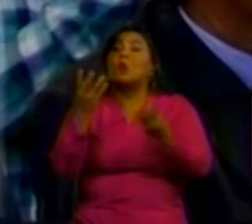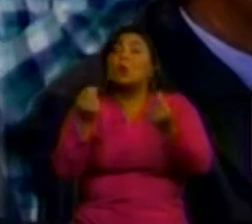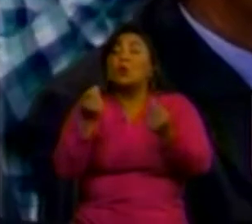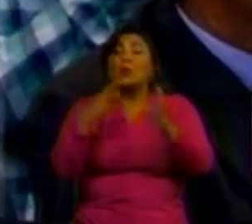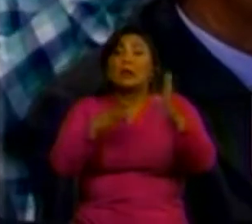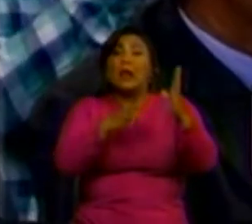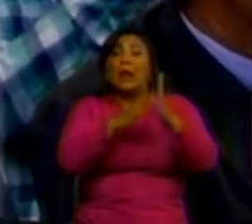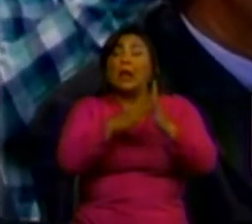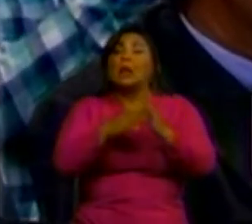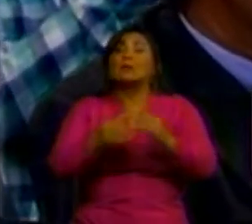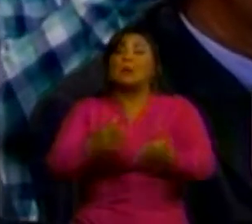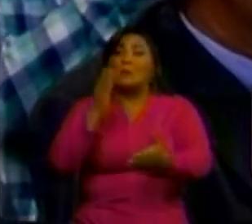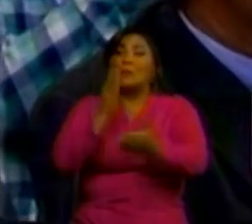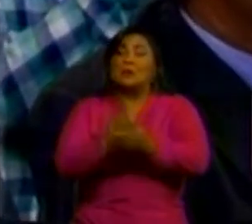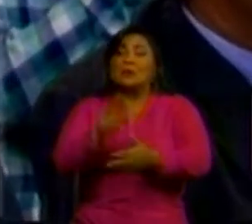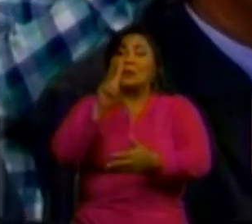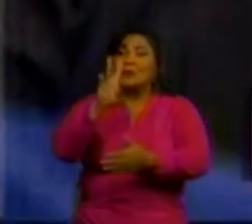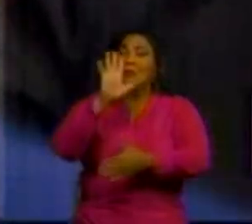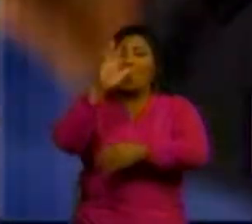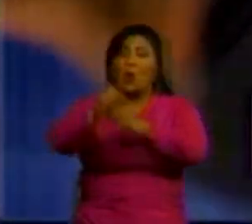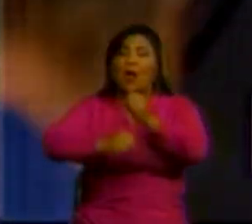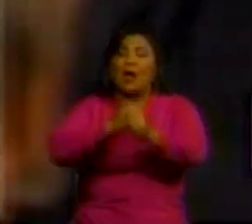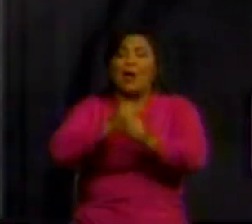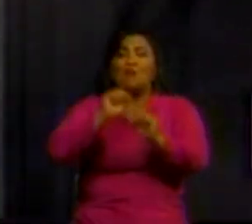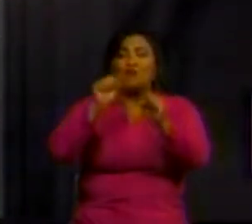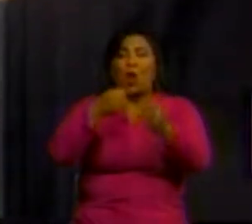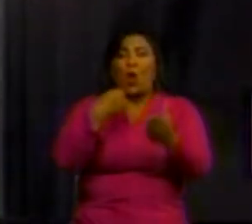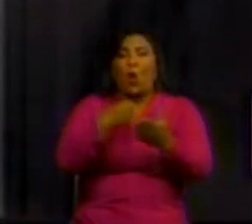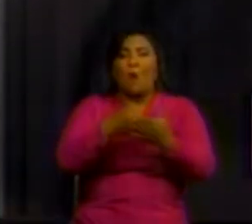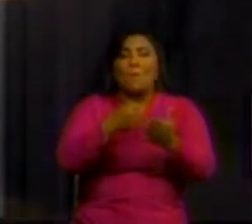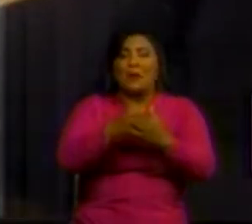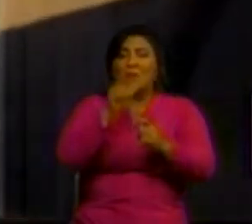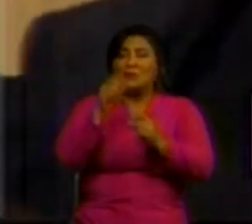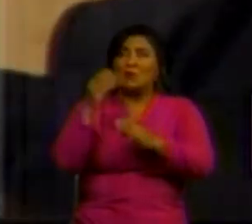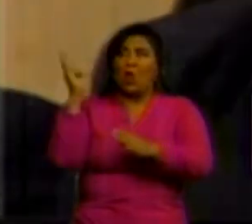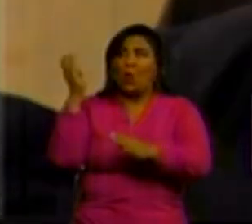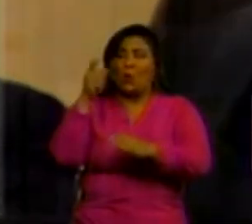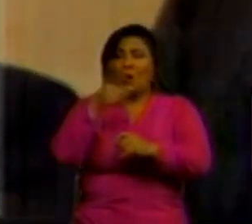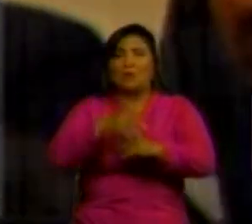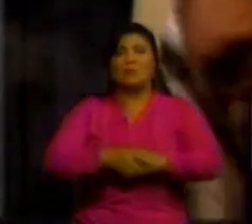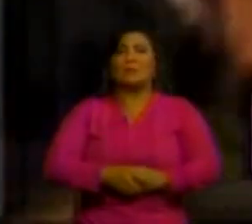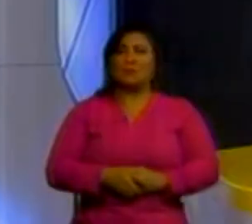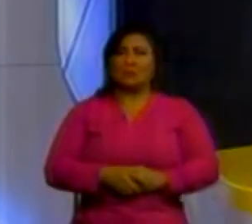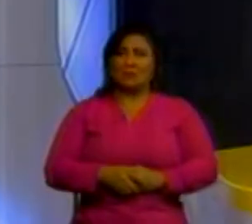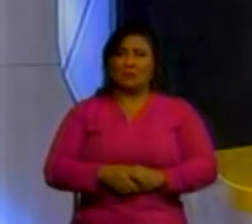y con un plazo de 25 años. Stephanie Camacho, Noticiero 1.